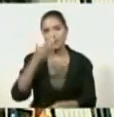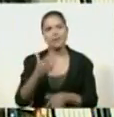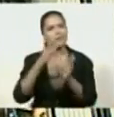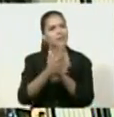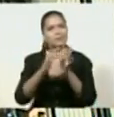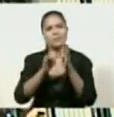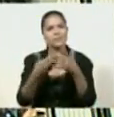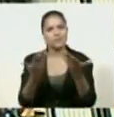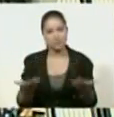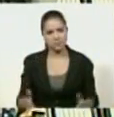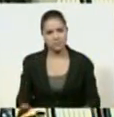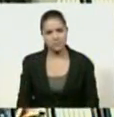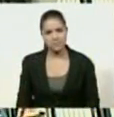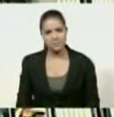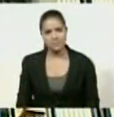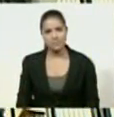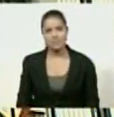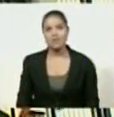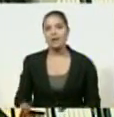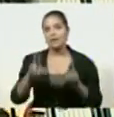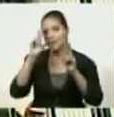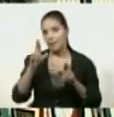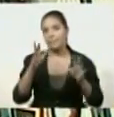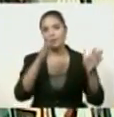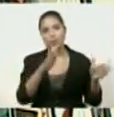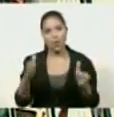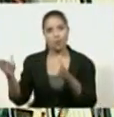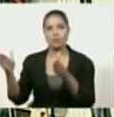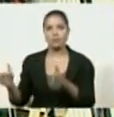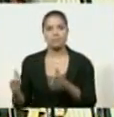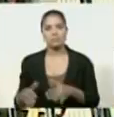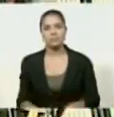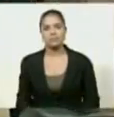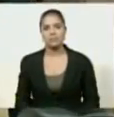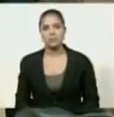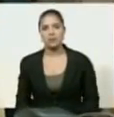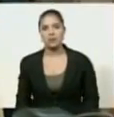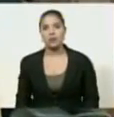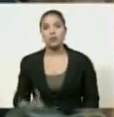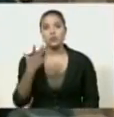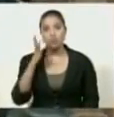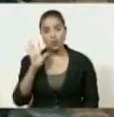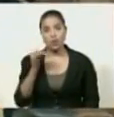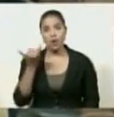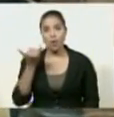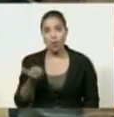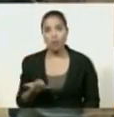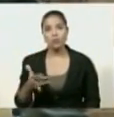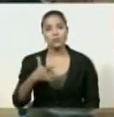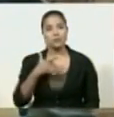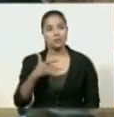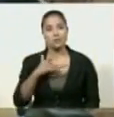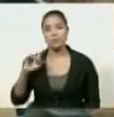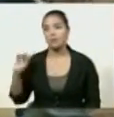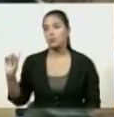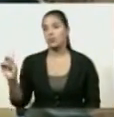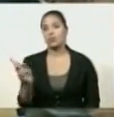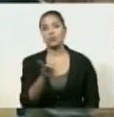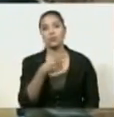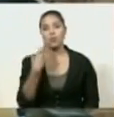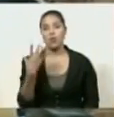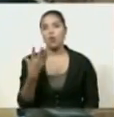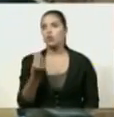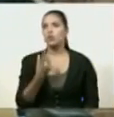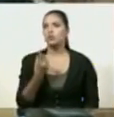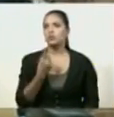trata todo esto? Del respeto al orden público constitucional. Y yo creo que este es un sentimiento que no solamente está